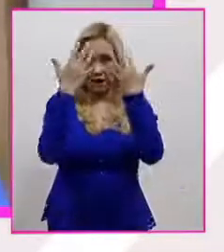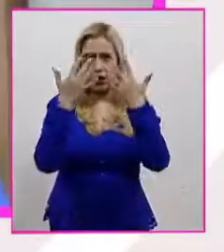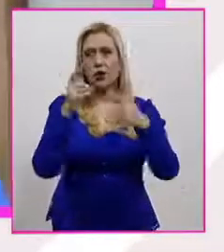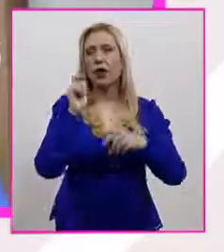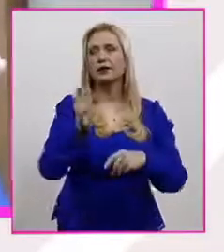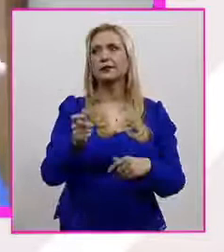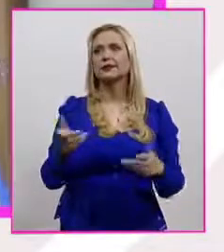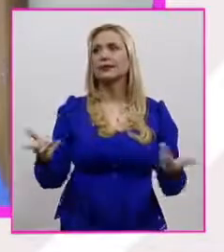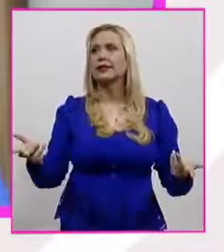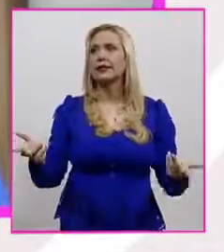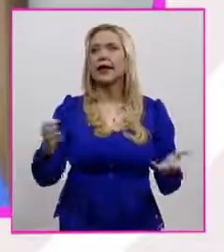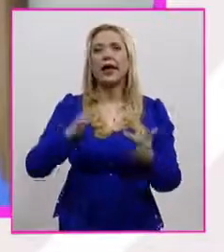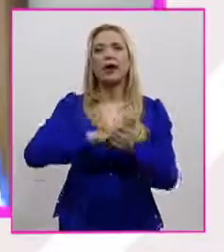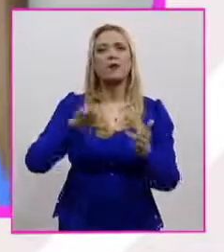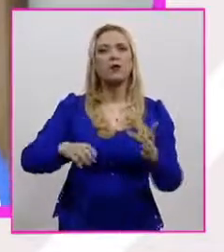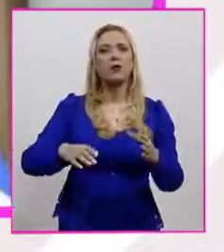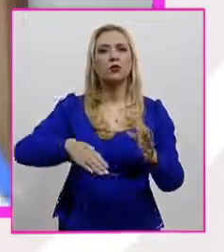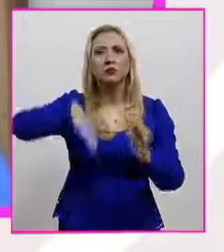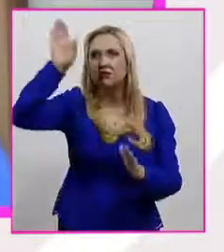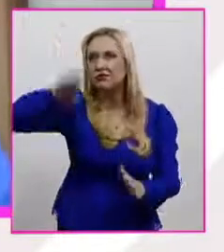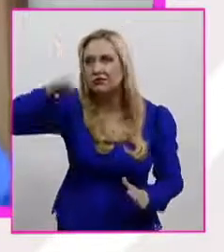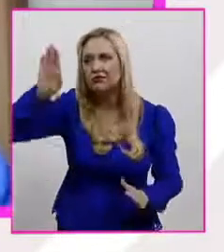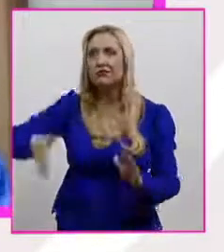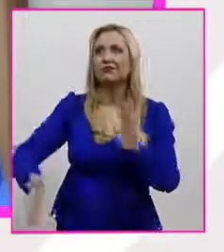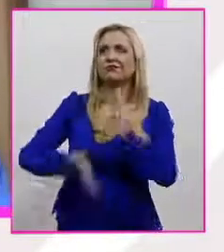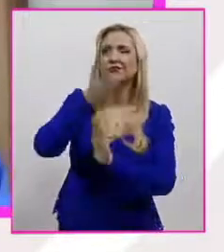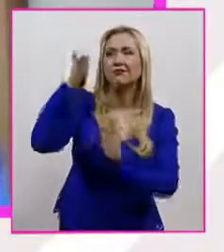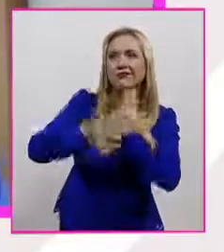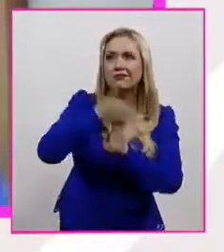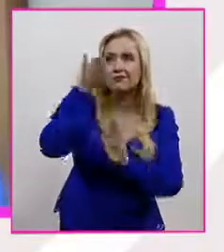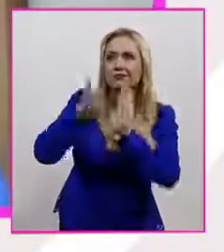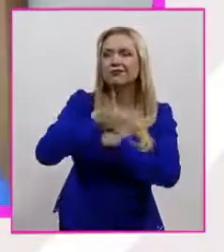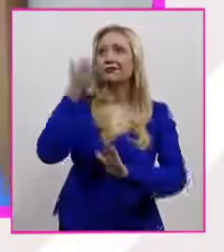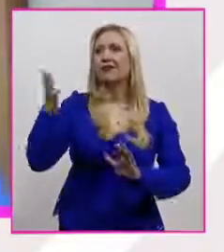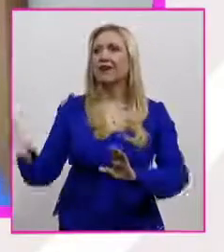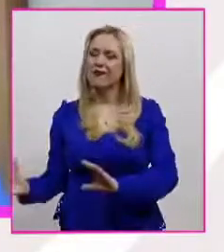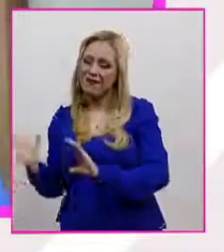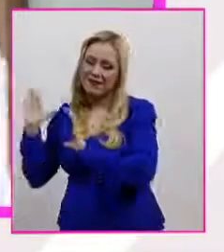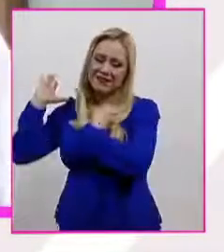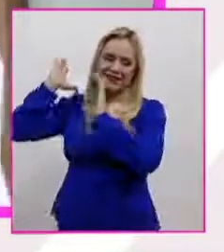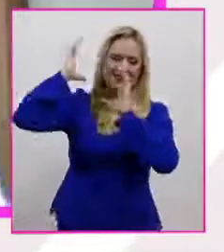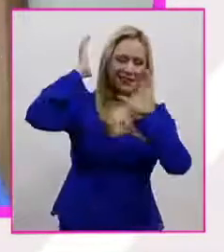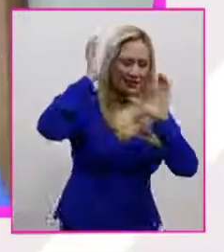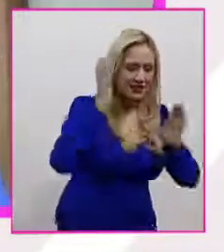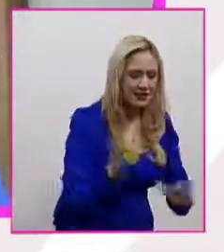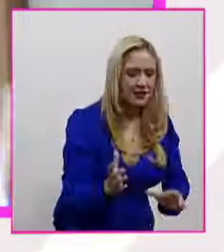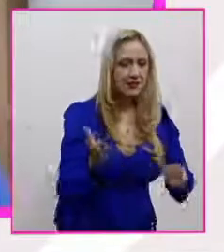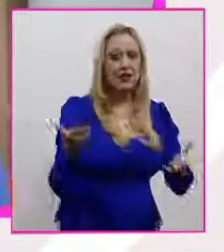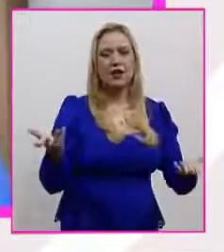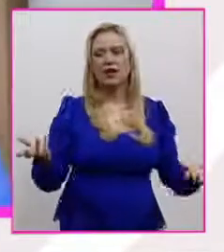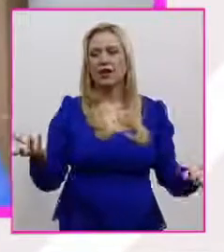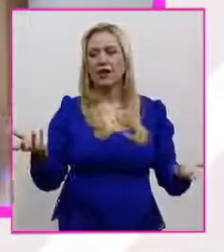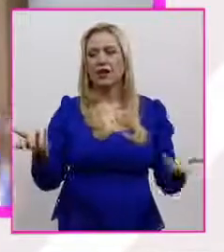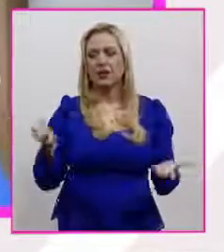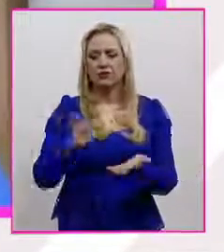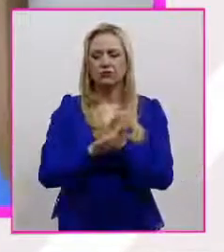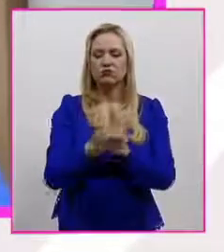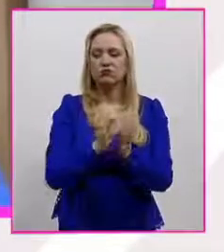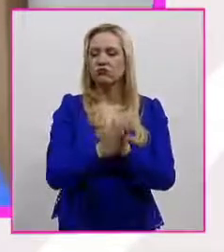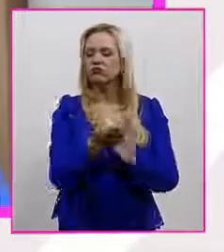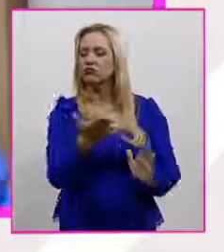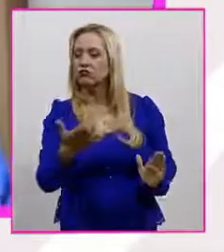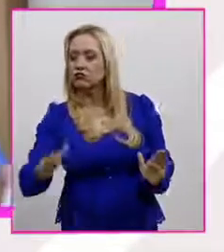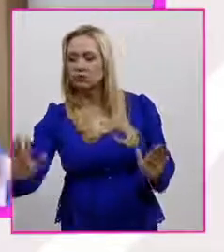decir, aquellas que para su realización requieren más que nada trabajo físico y no tanto lo que se conoce como labores cognitivas, que es